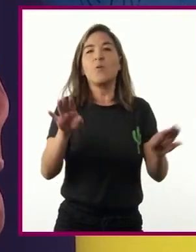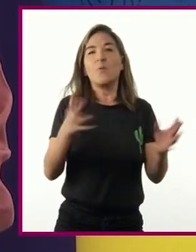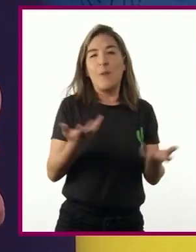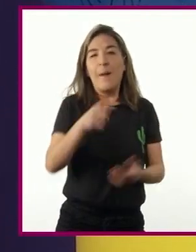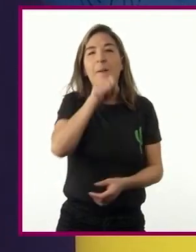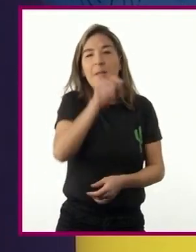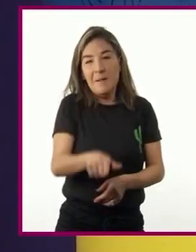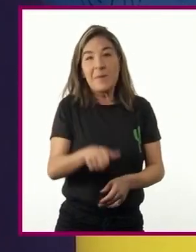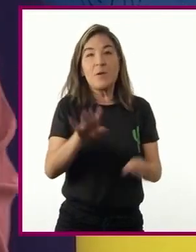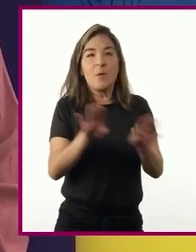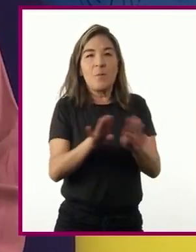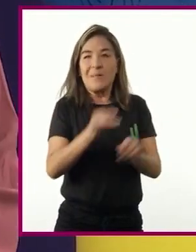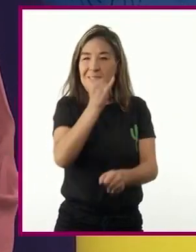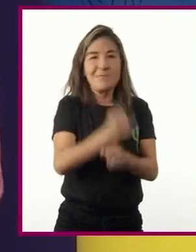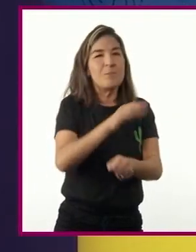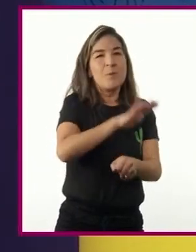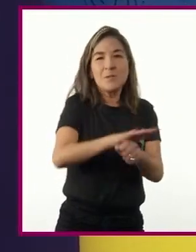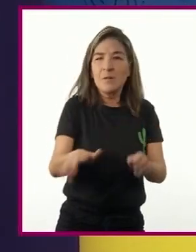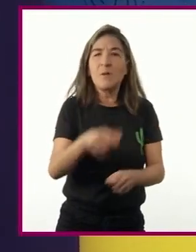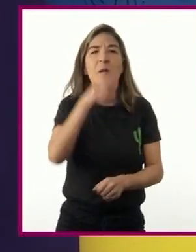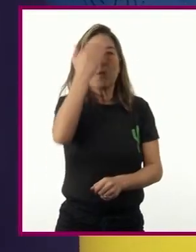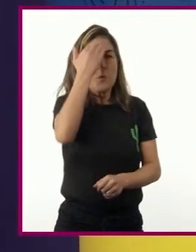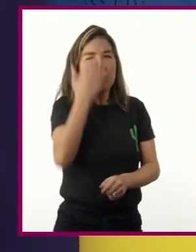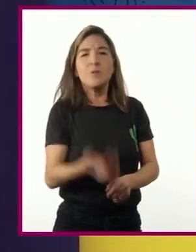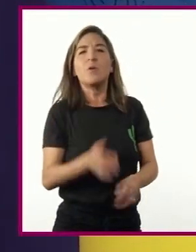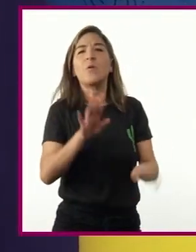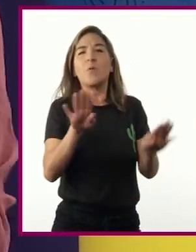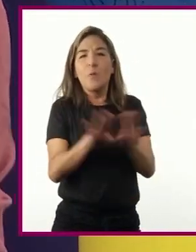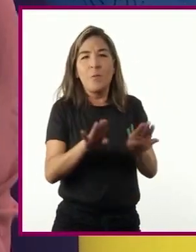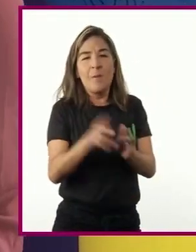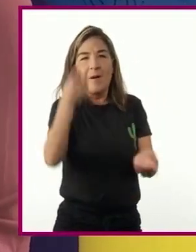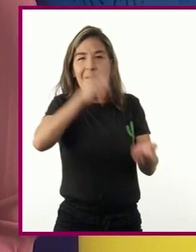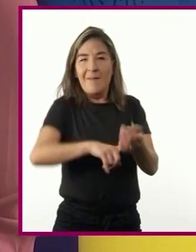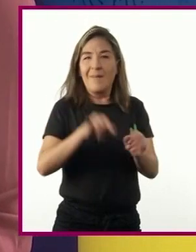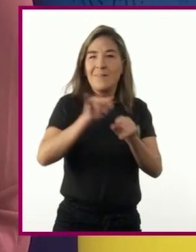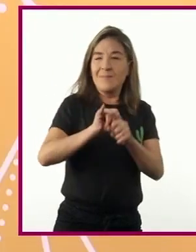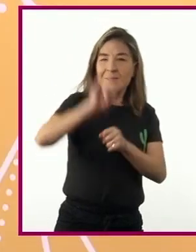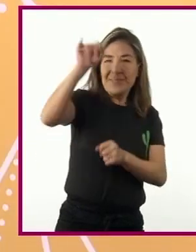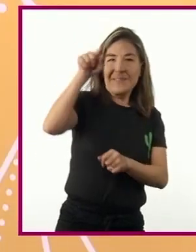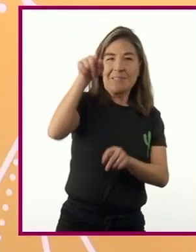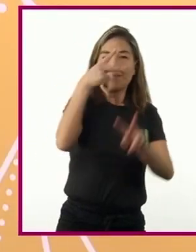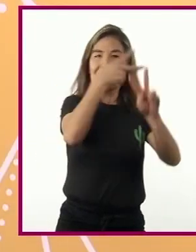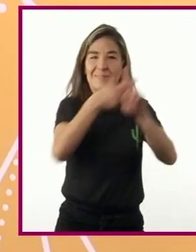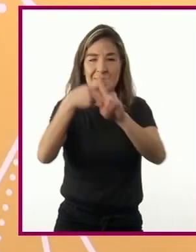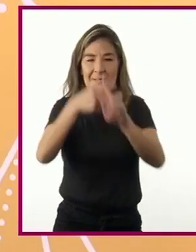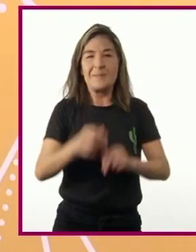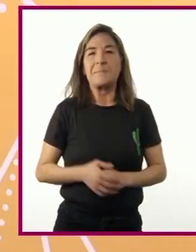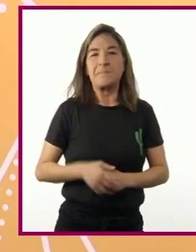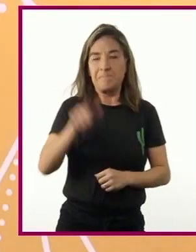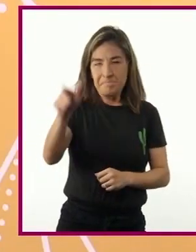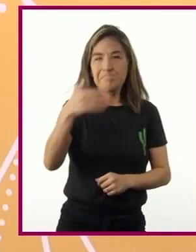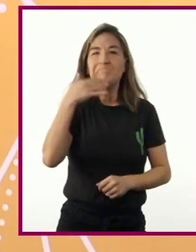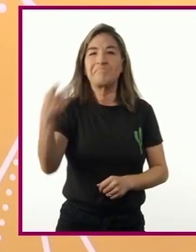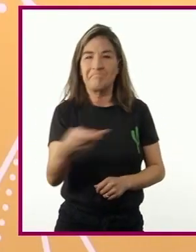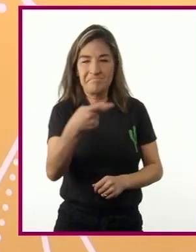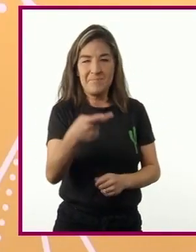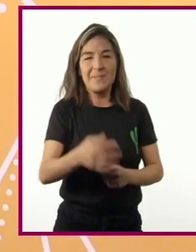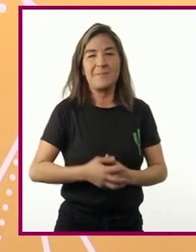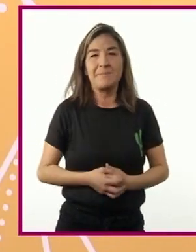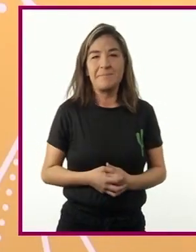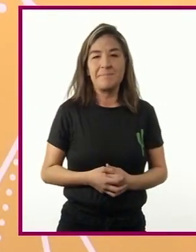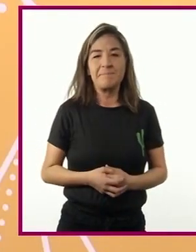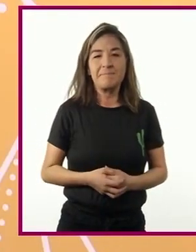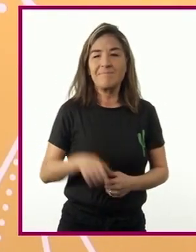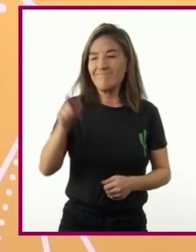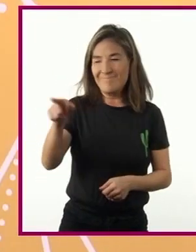o imposibilite conocer la distancia a la que se encuentra la estrella. Excelente pregunta.